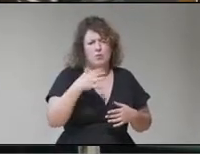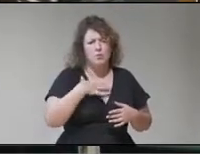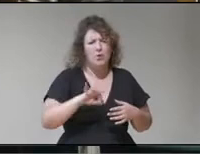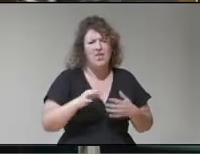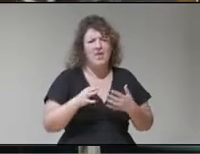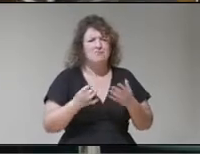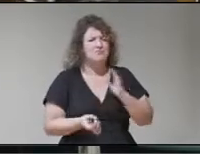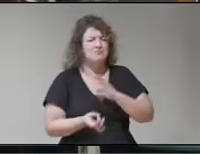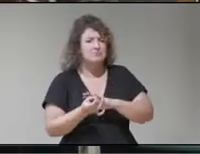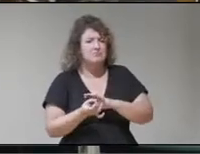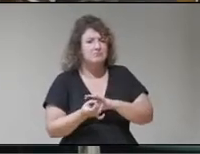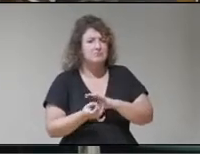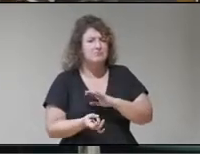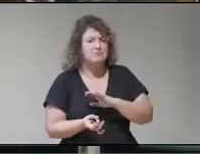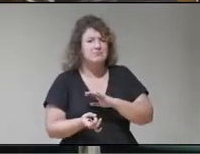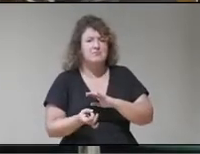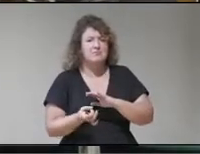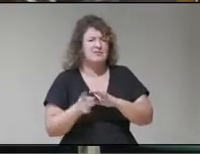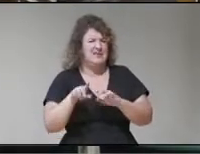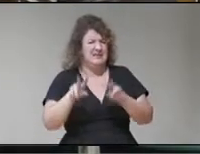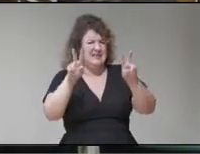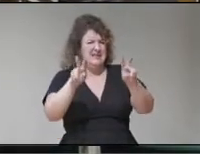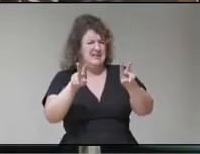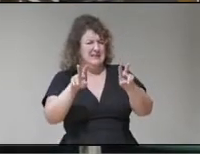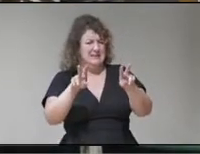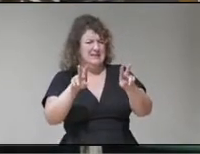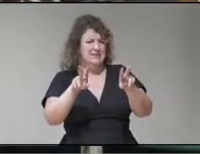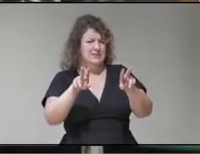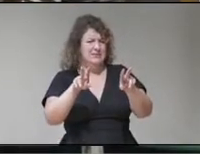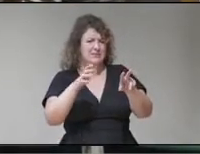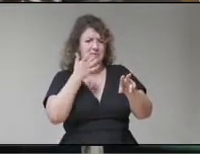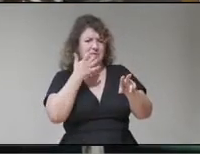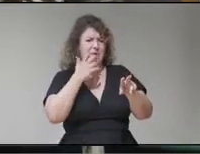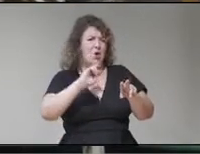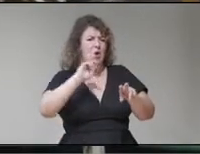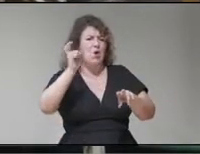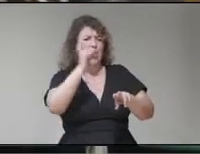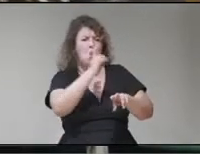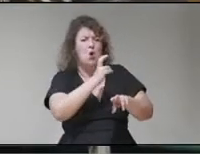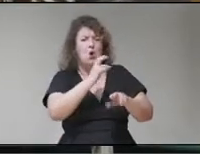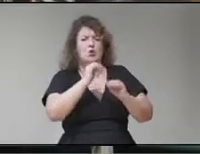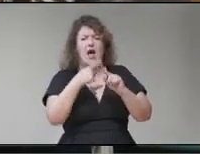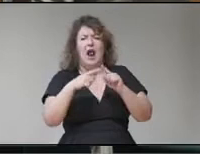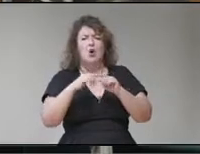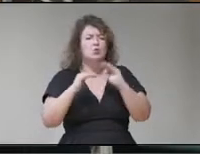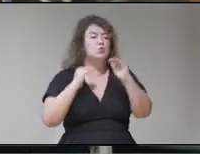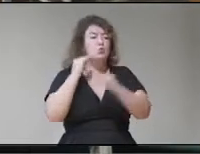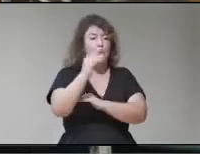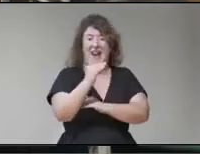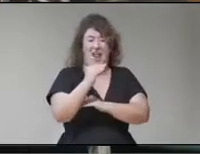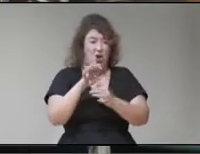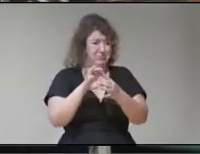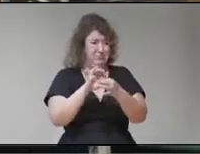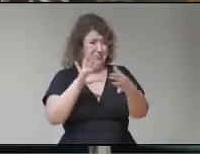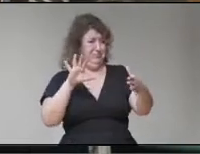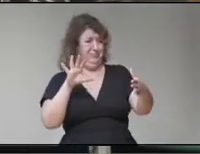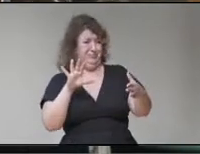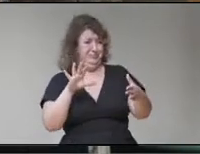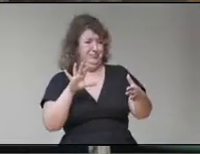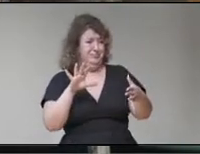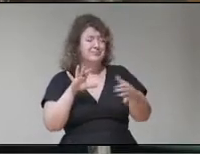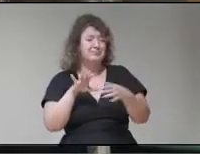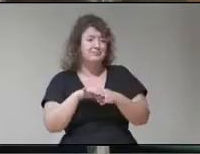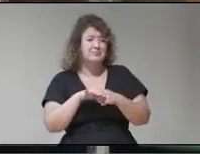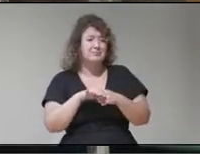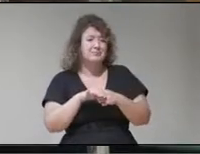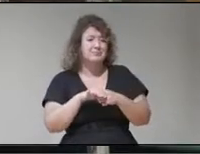formando parte, teniendo nada que ver con organismos superiores? Nunca. ¿Qué ocurre? Que claro,